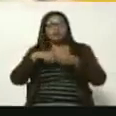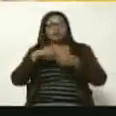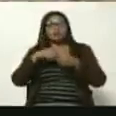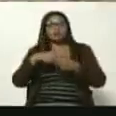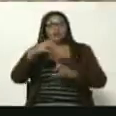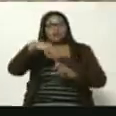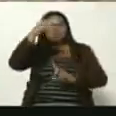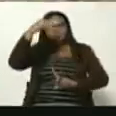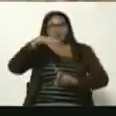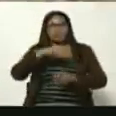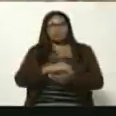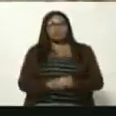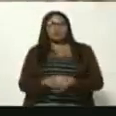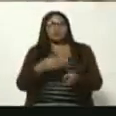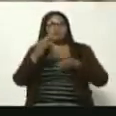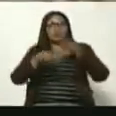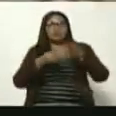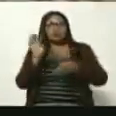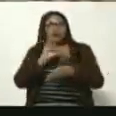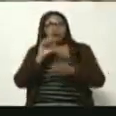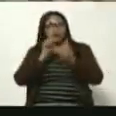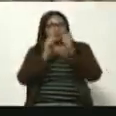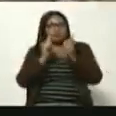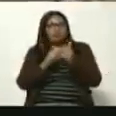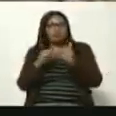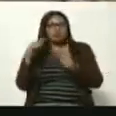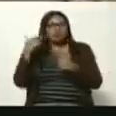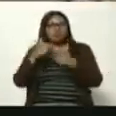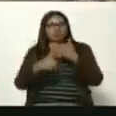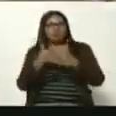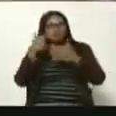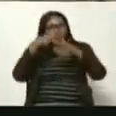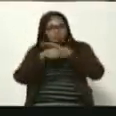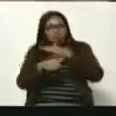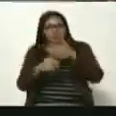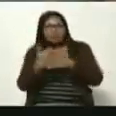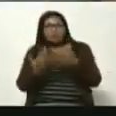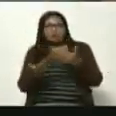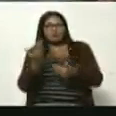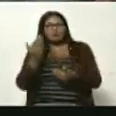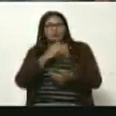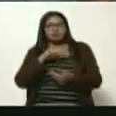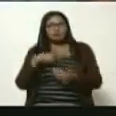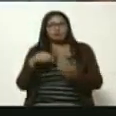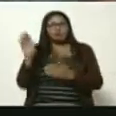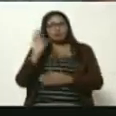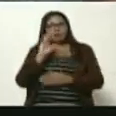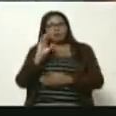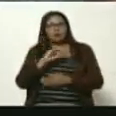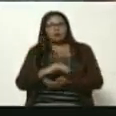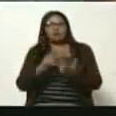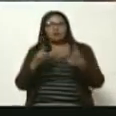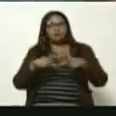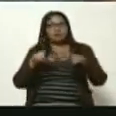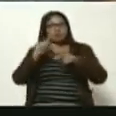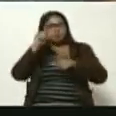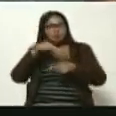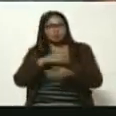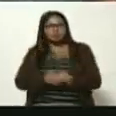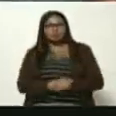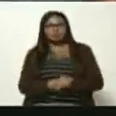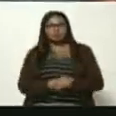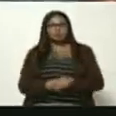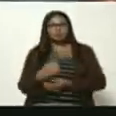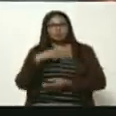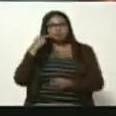Altamira. El Metro de Caracas es el sistema de transporte subterráneo más importante de Caracas y su área metropolitana. En